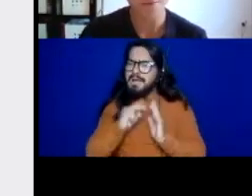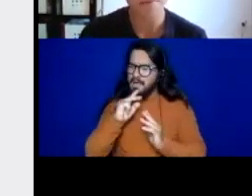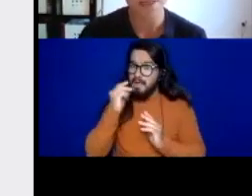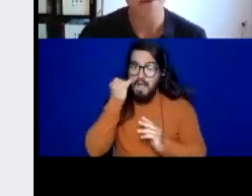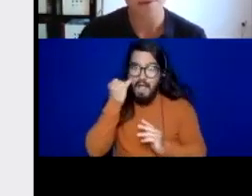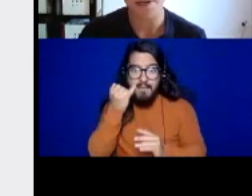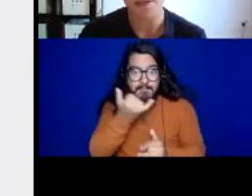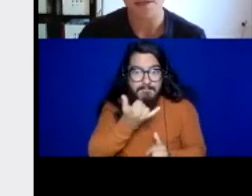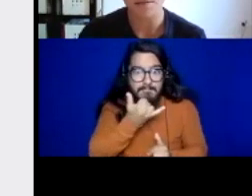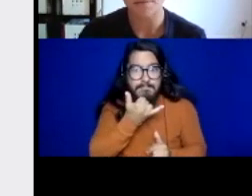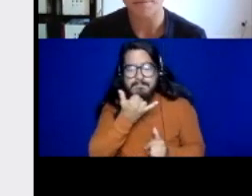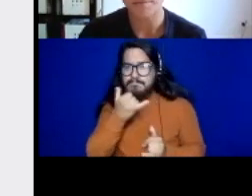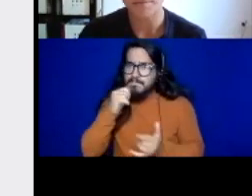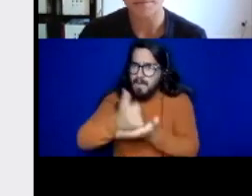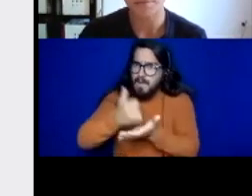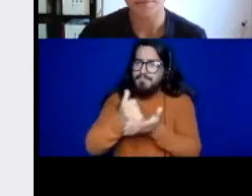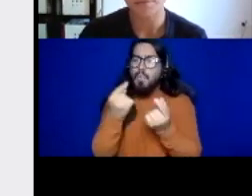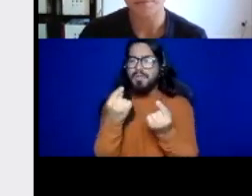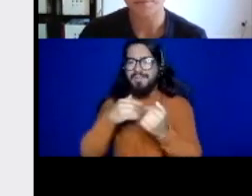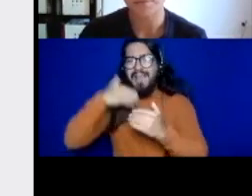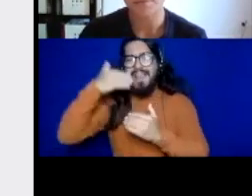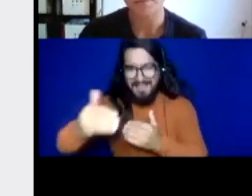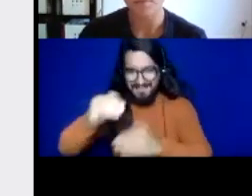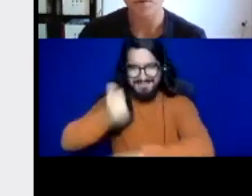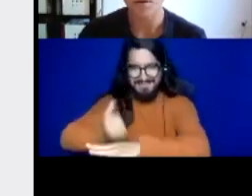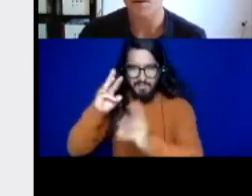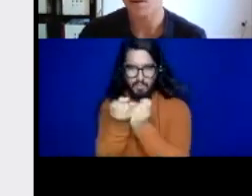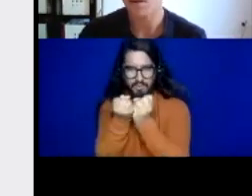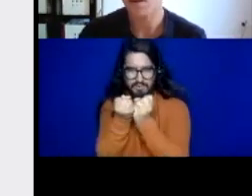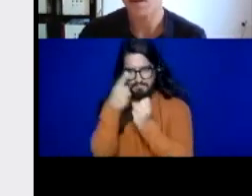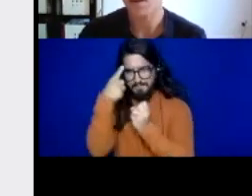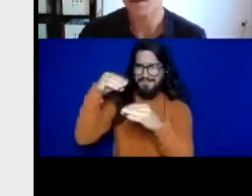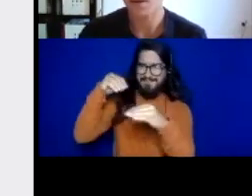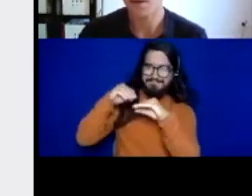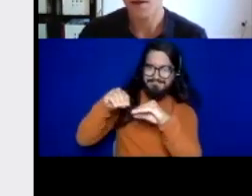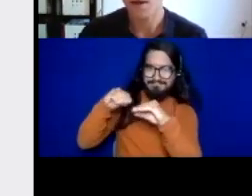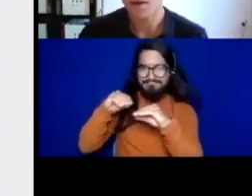hacer diferentes espacios tipo taller, ¿verdad? Para apoyar la utilización de estas herramientas.